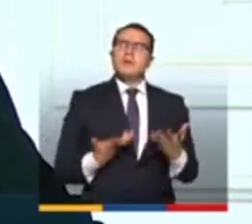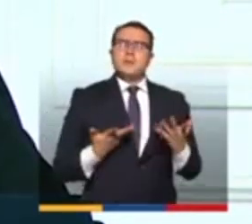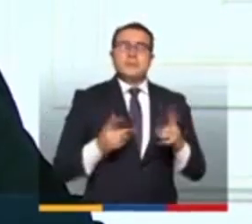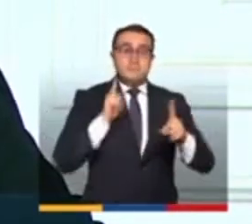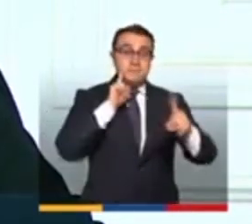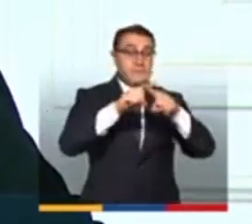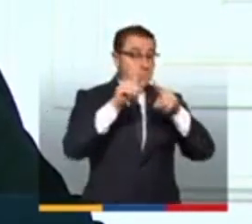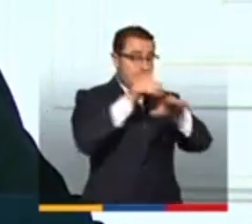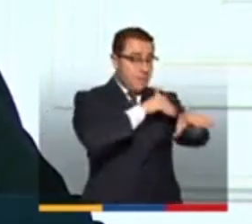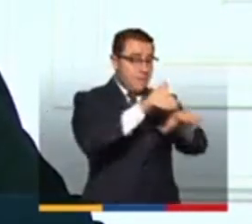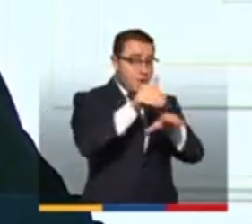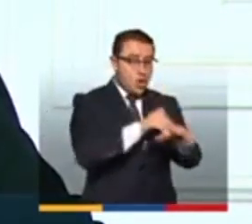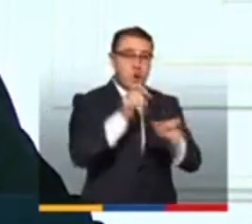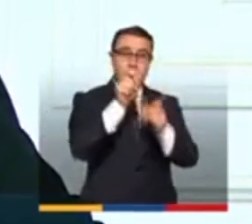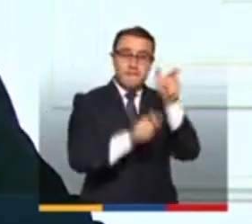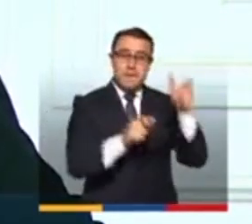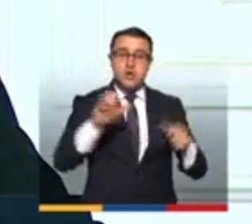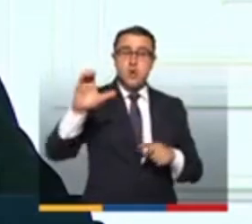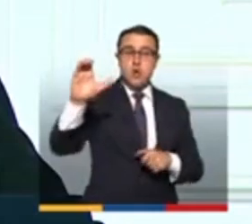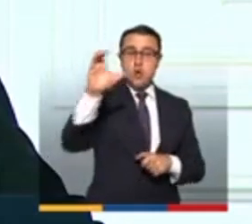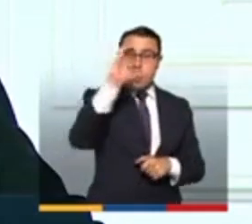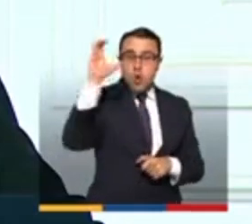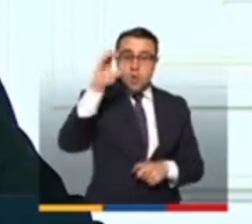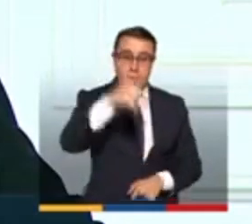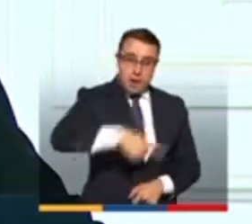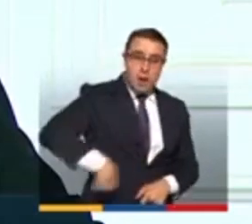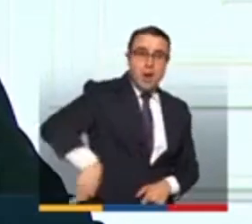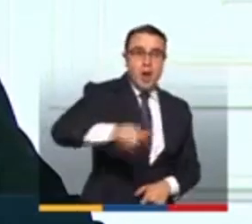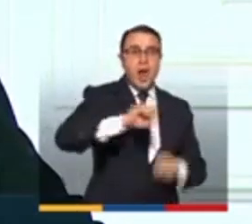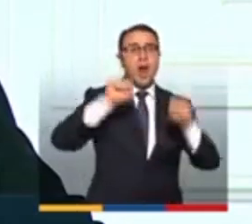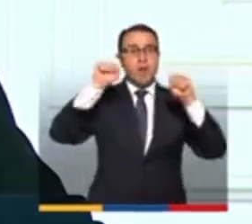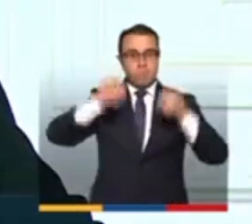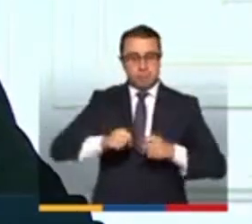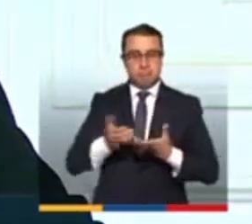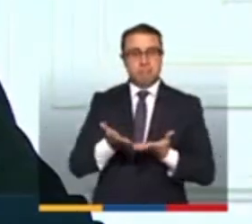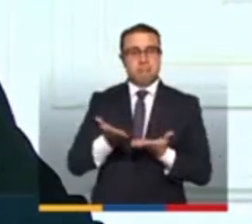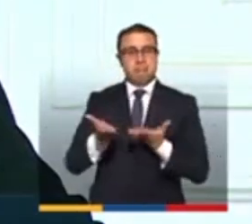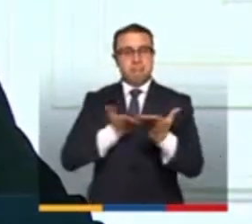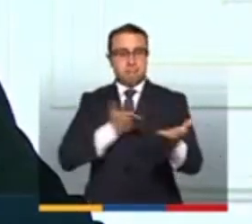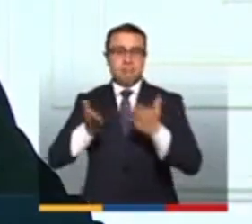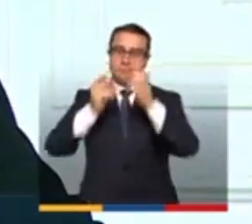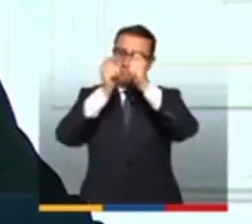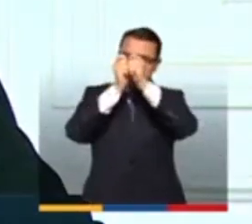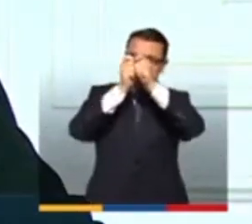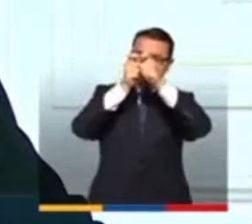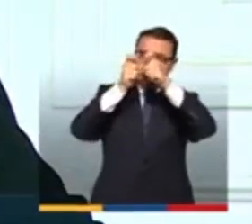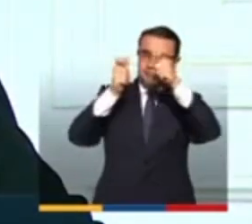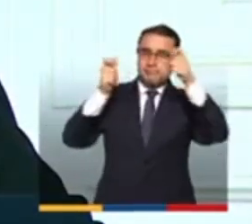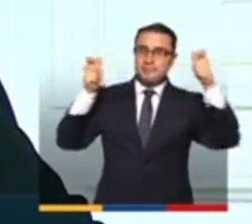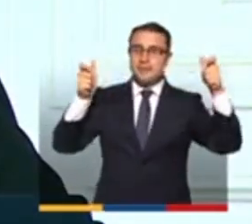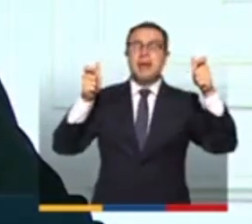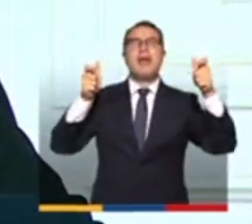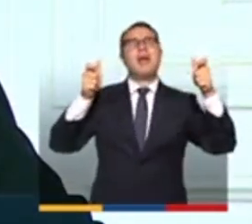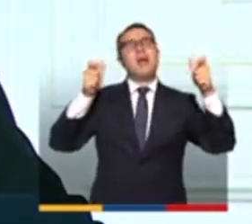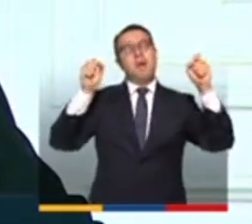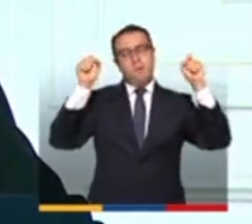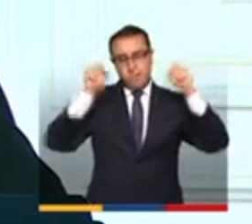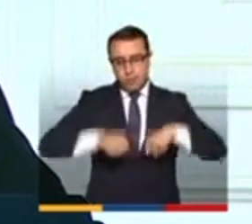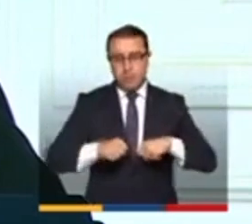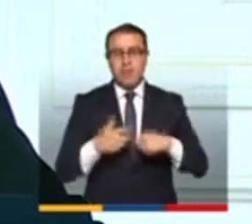de colombianos y colombianas puedan prestar los servicios públicos domiciliarios. Eso se puede hacer